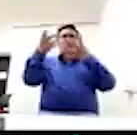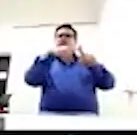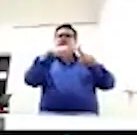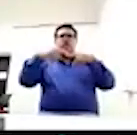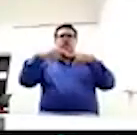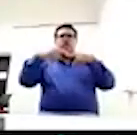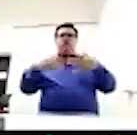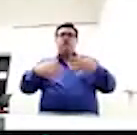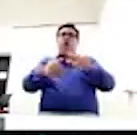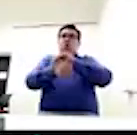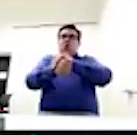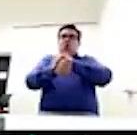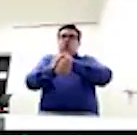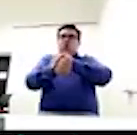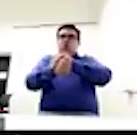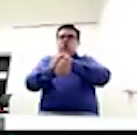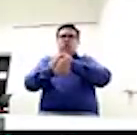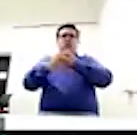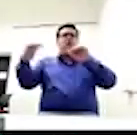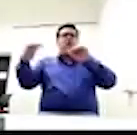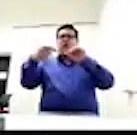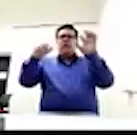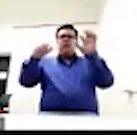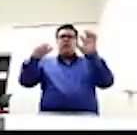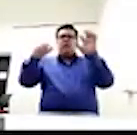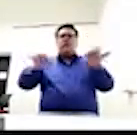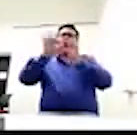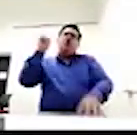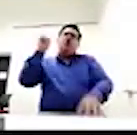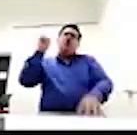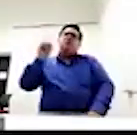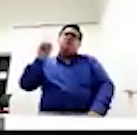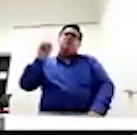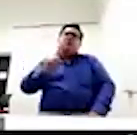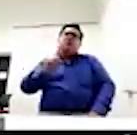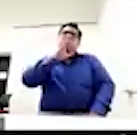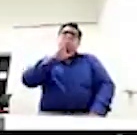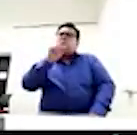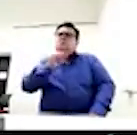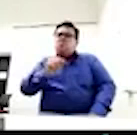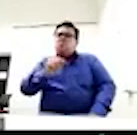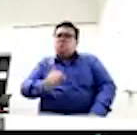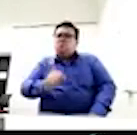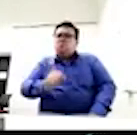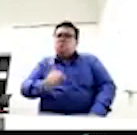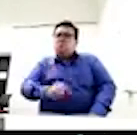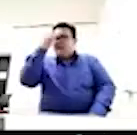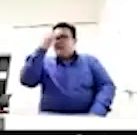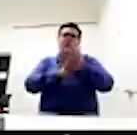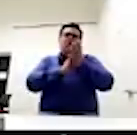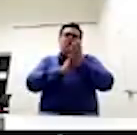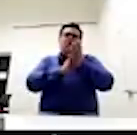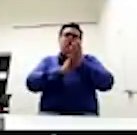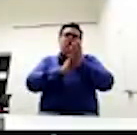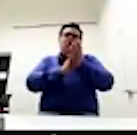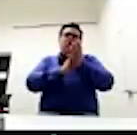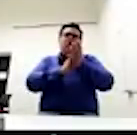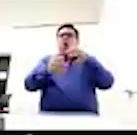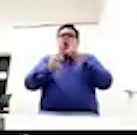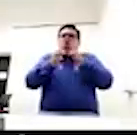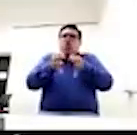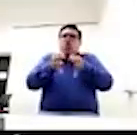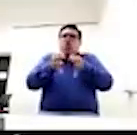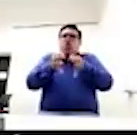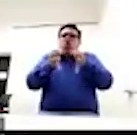uno de los animales más longevos, me enseña sobre el tiempo, los movimientos lentos, dejar el afán, dejar